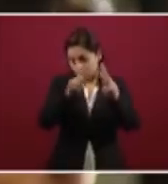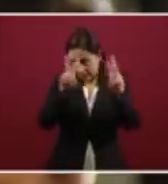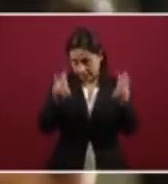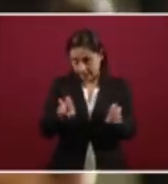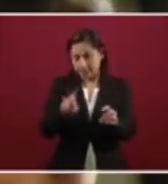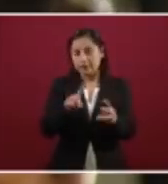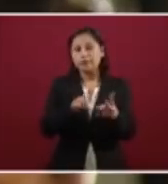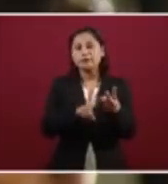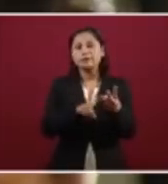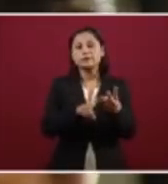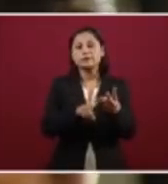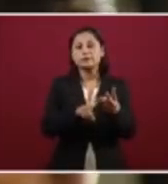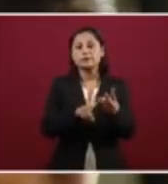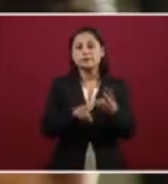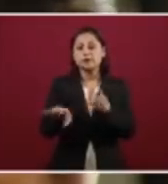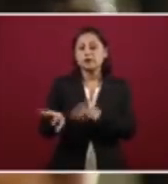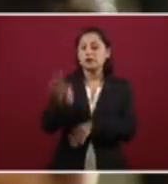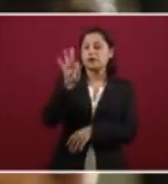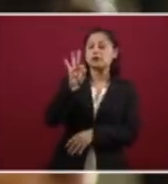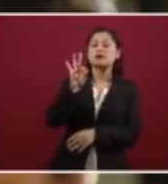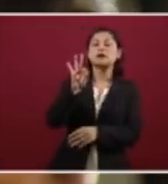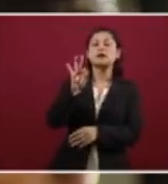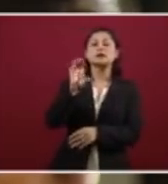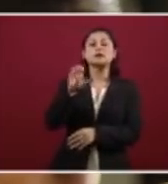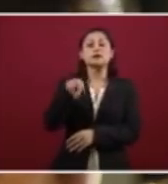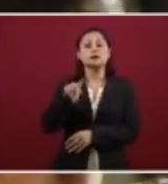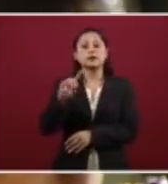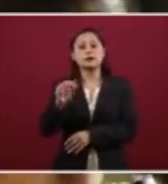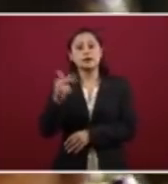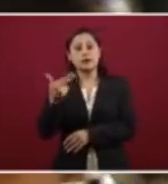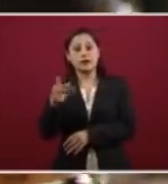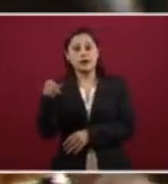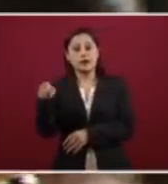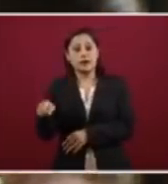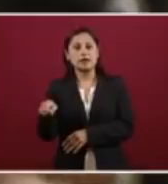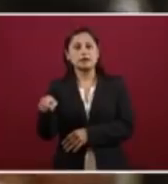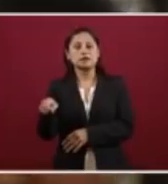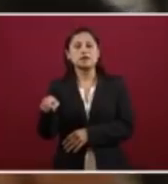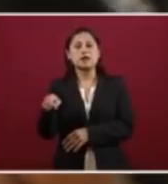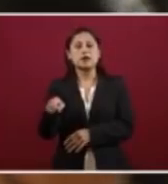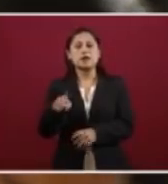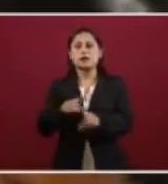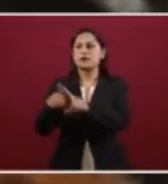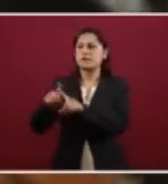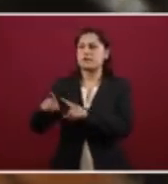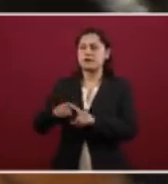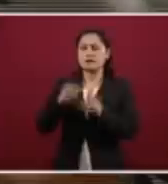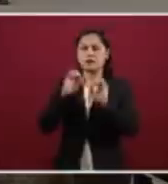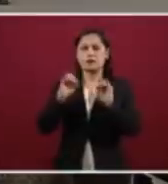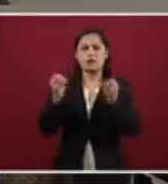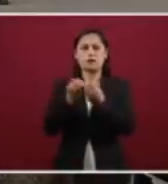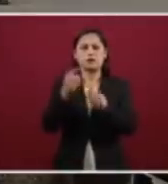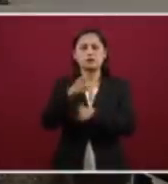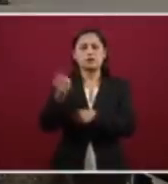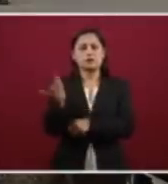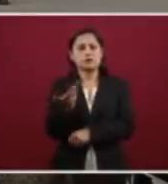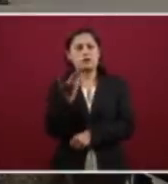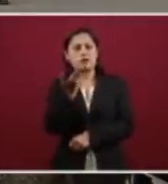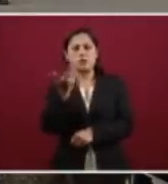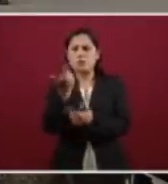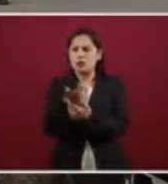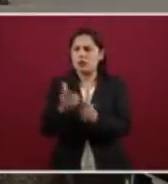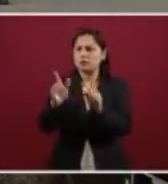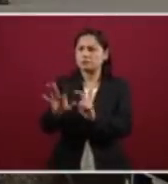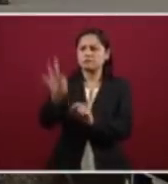la elección de la CNDH. Organizaciones, más de 100 organizaciones piden que sea un proceso abierto. ¿Qué opinión merece de este nuevo titular?